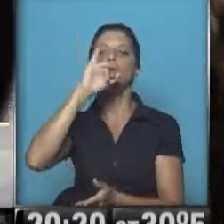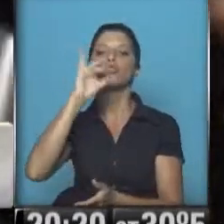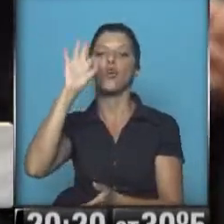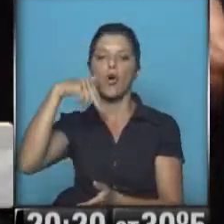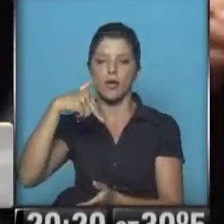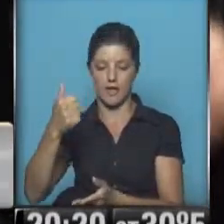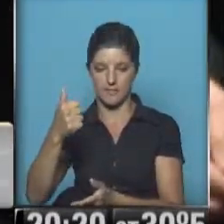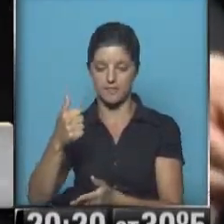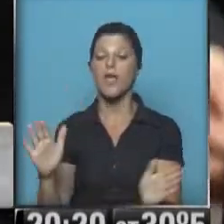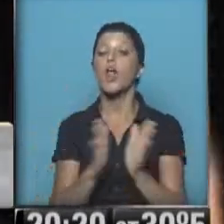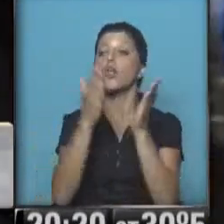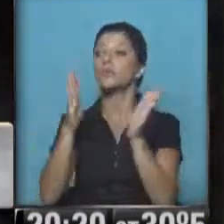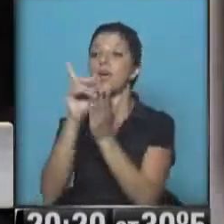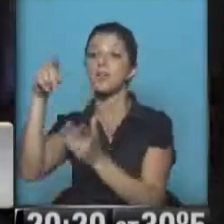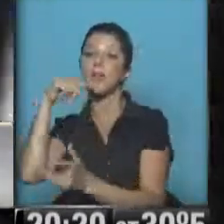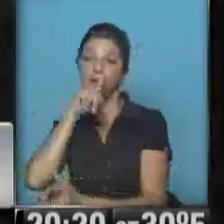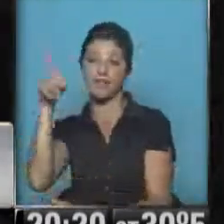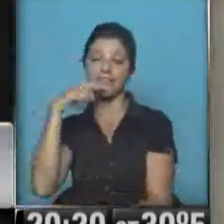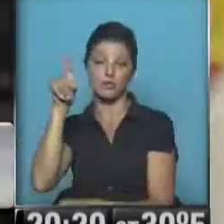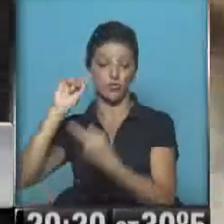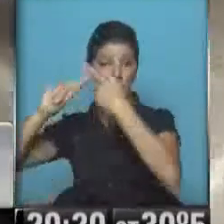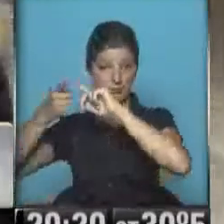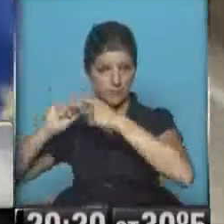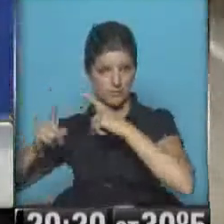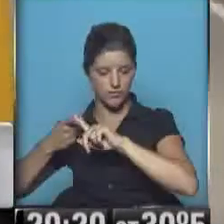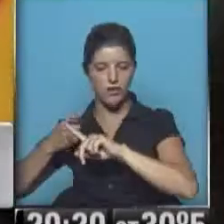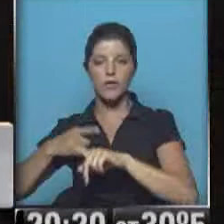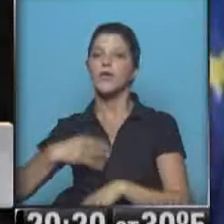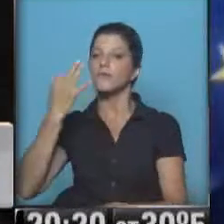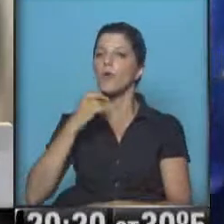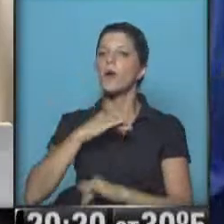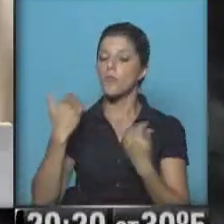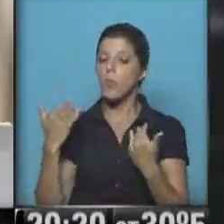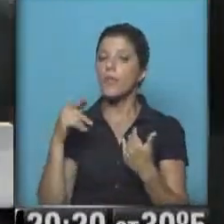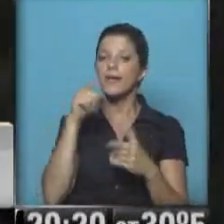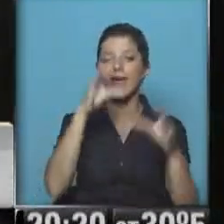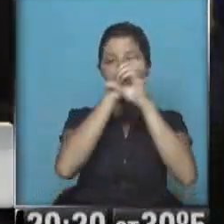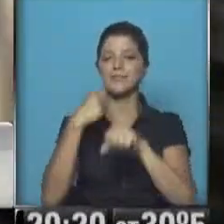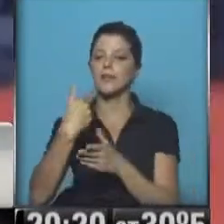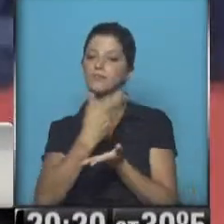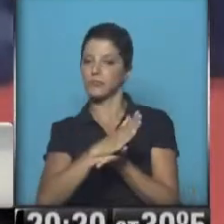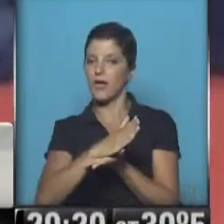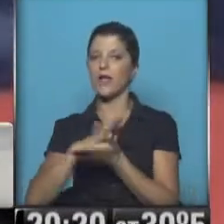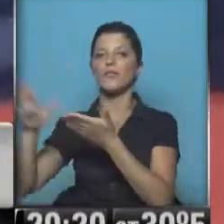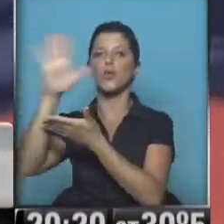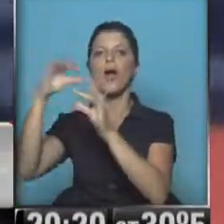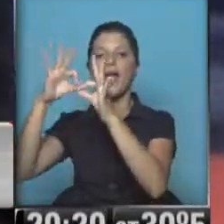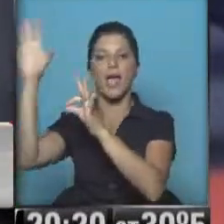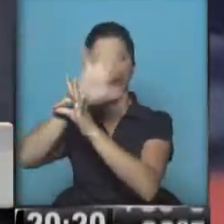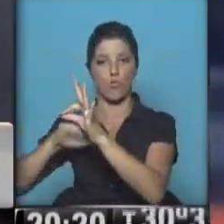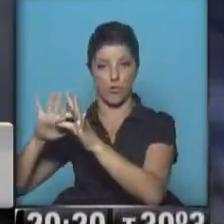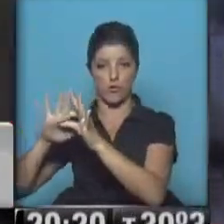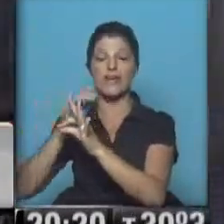alemania coinciden en que la canciller angela merkel considera posible una salida de grecia de la zona euro si este domingo